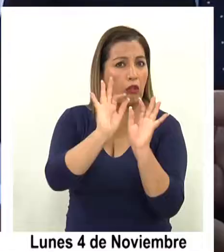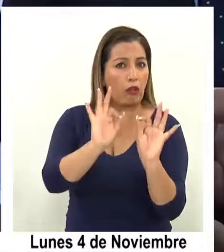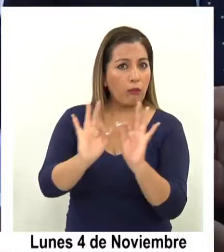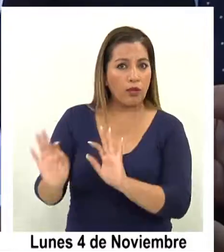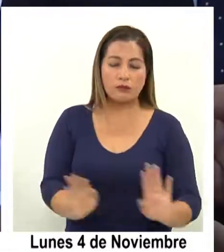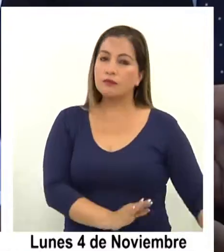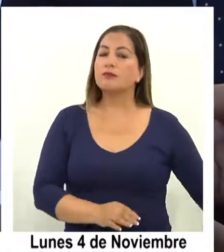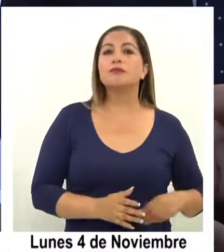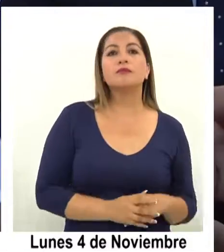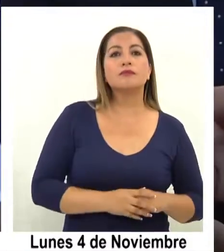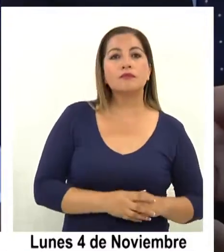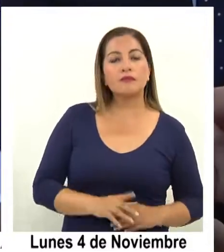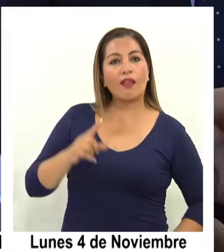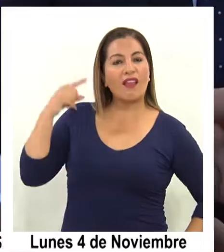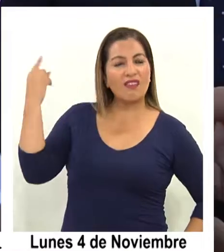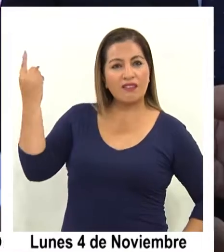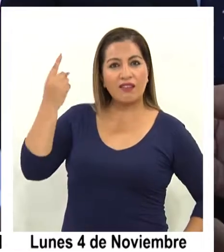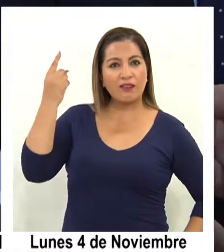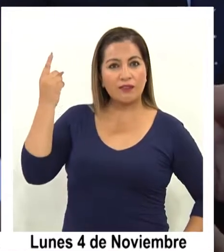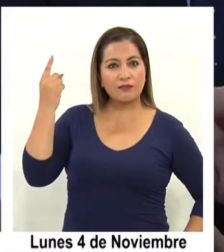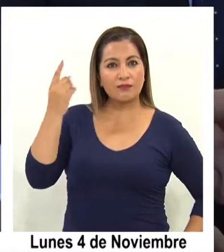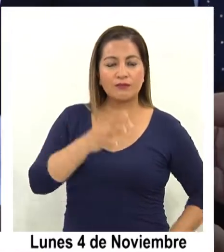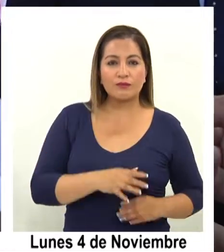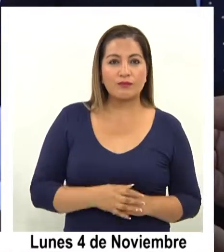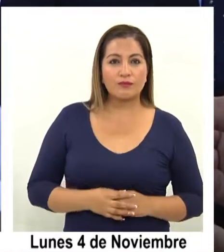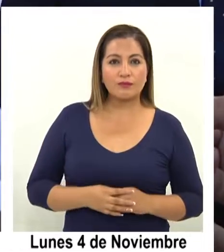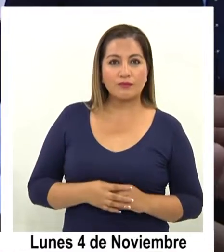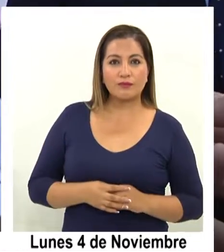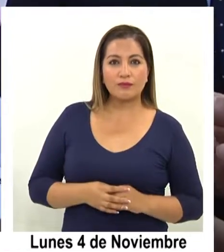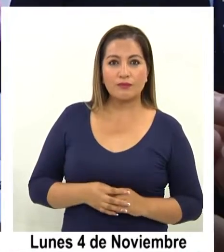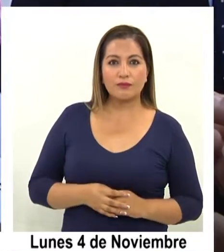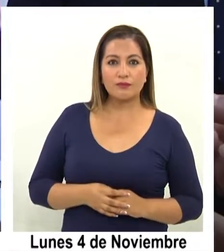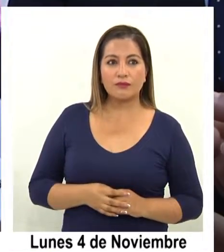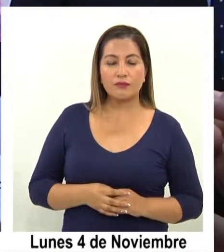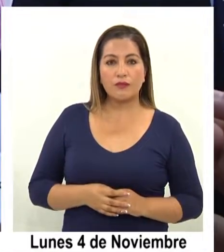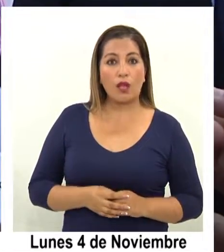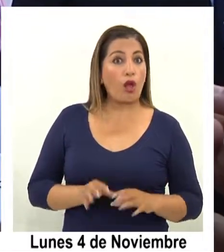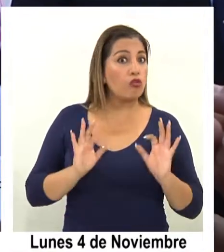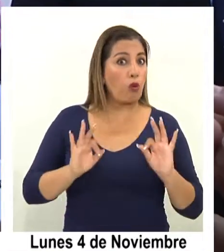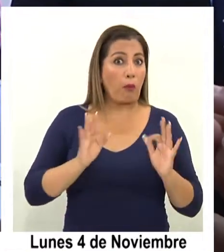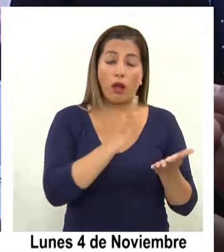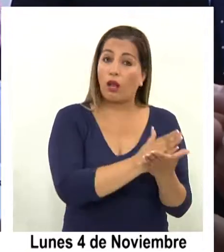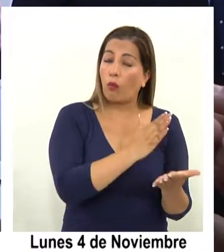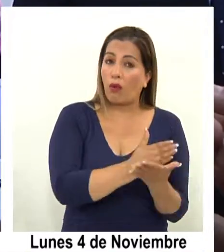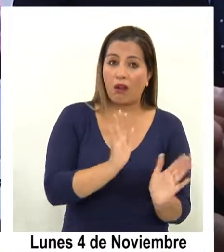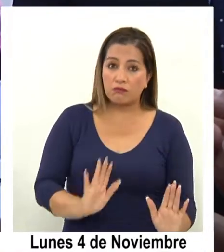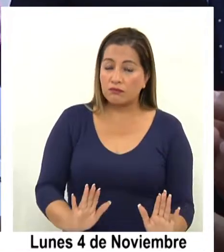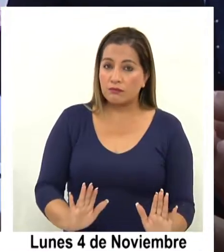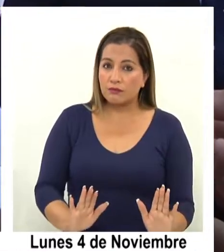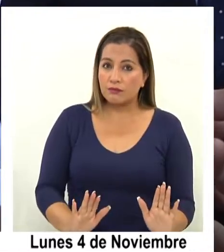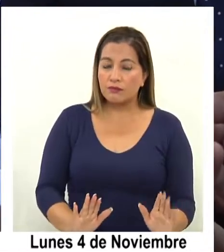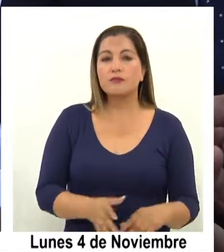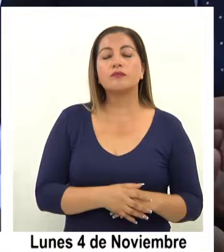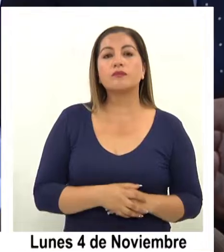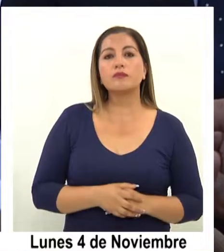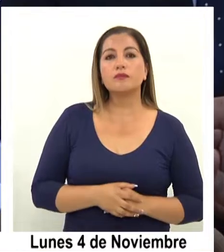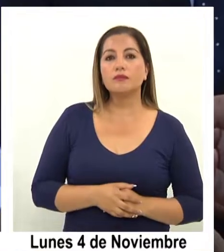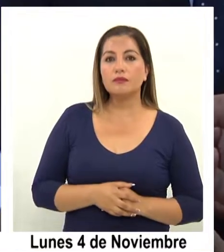En general hay una alta normalidad de los colegios. Hemos tenido